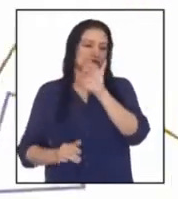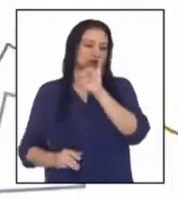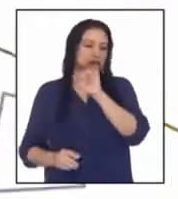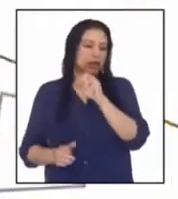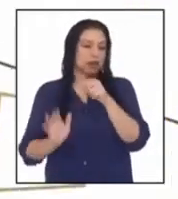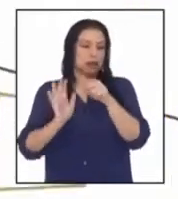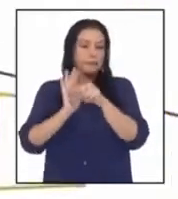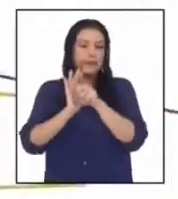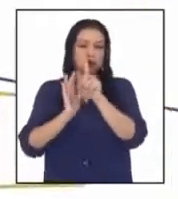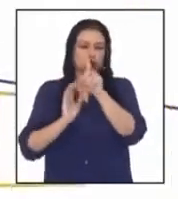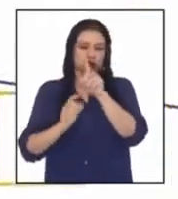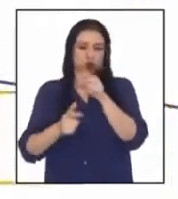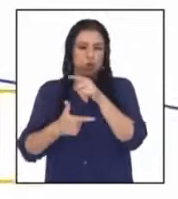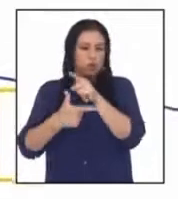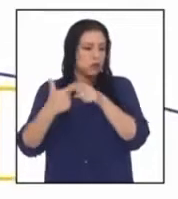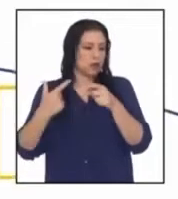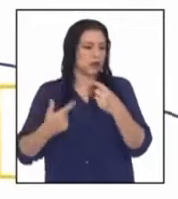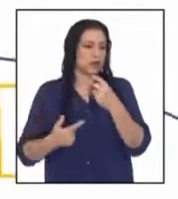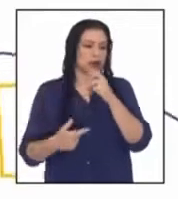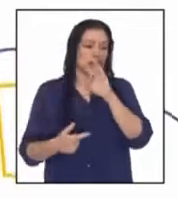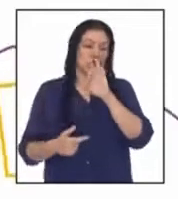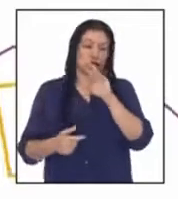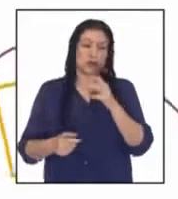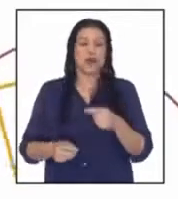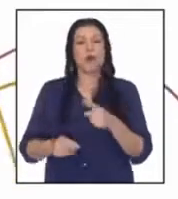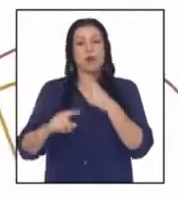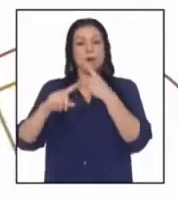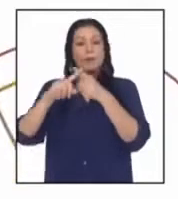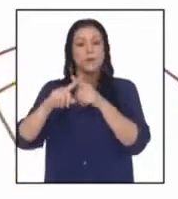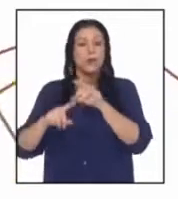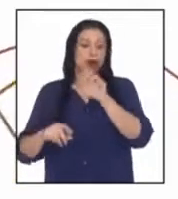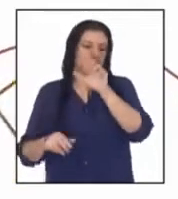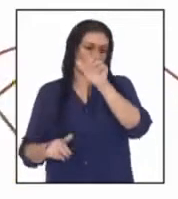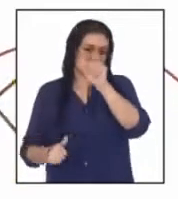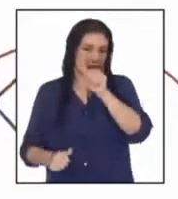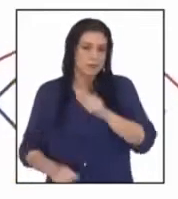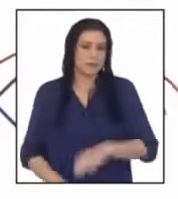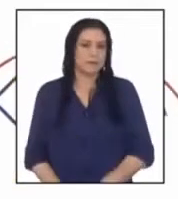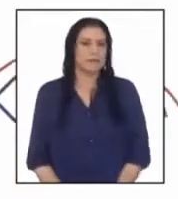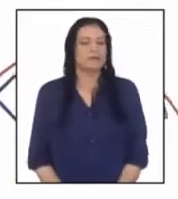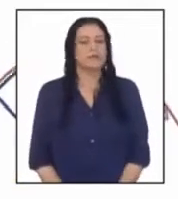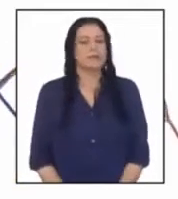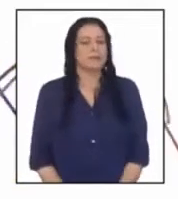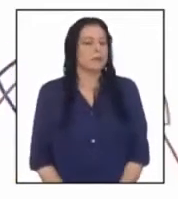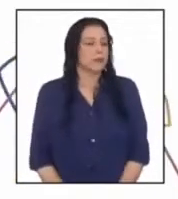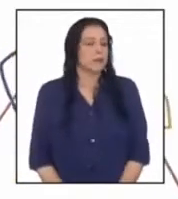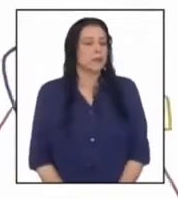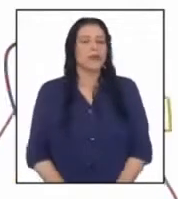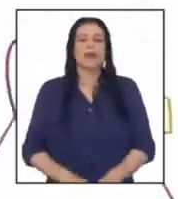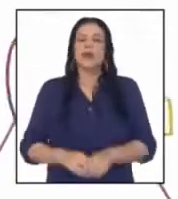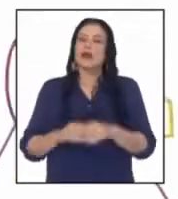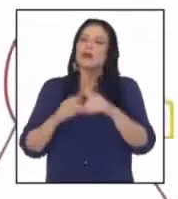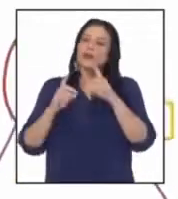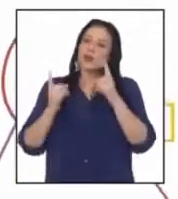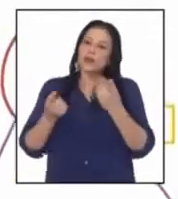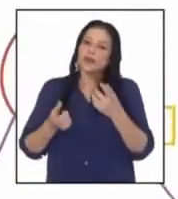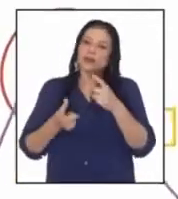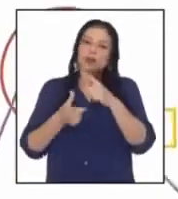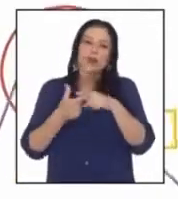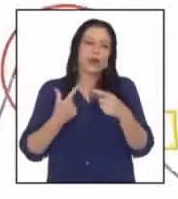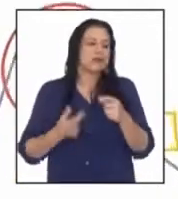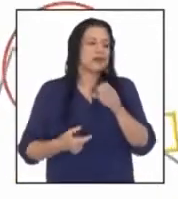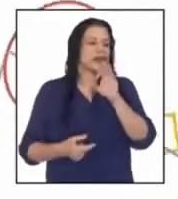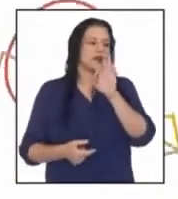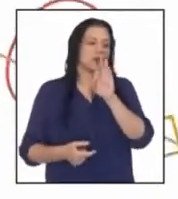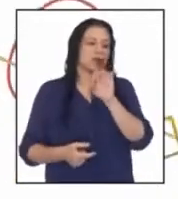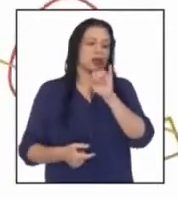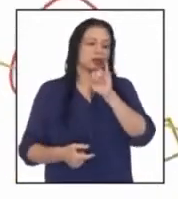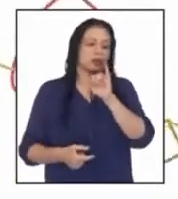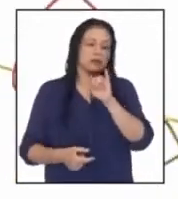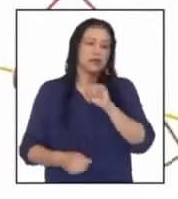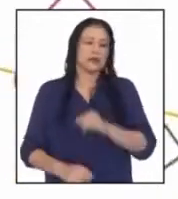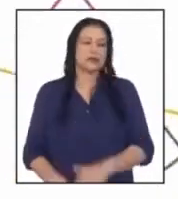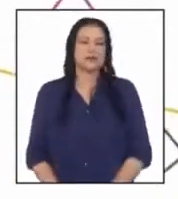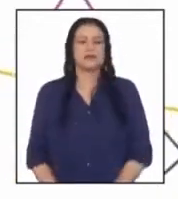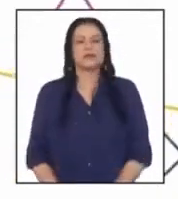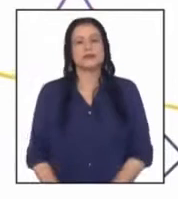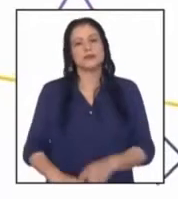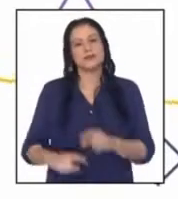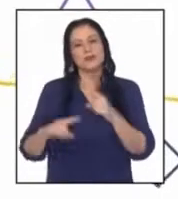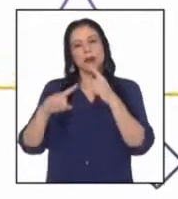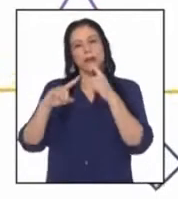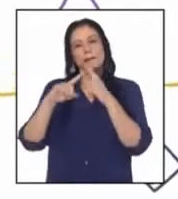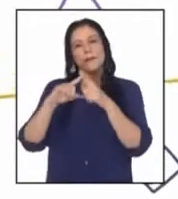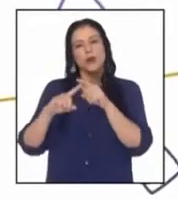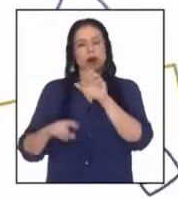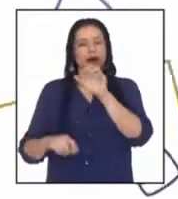central menos la frecuencia absoluta acumulada anterior a la clase mediana. Todo ello entre la frecuencia absoluta de la clase mediana por